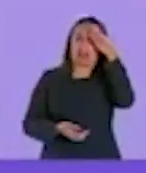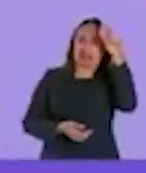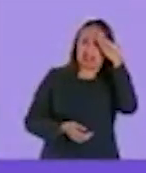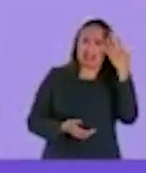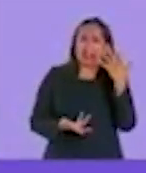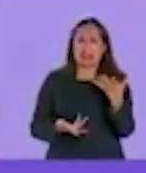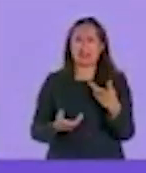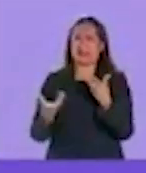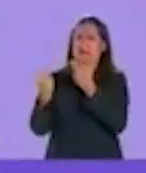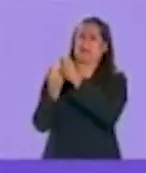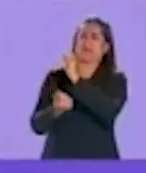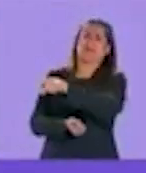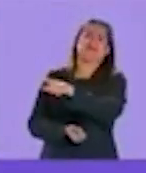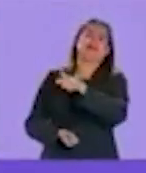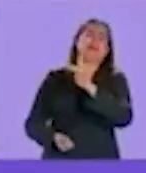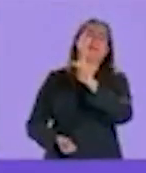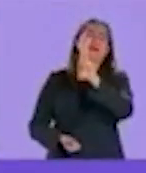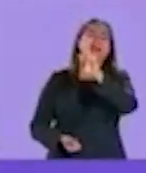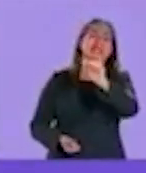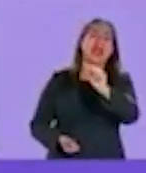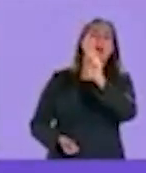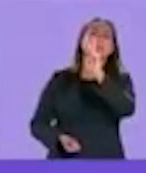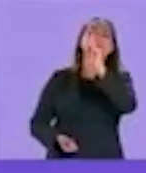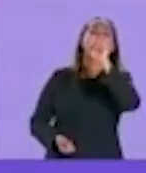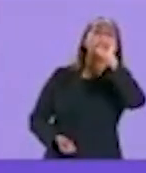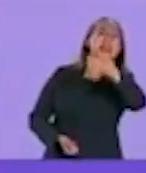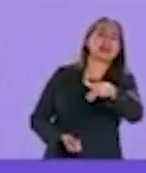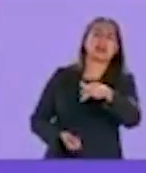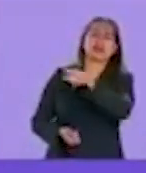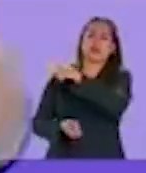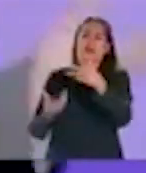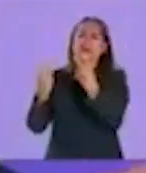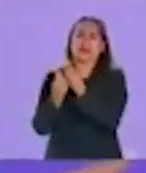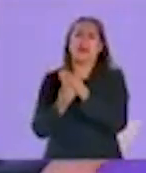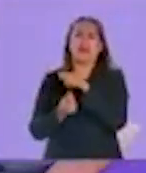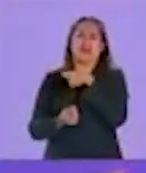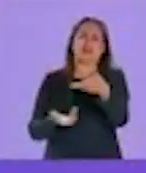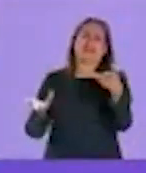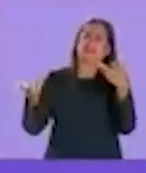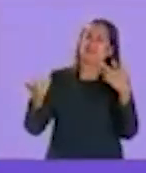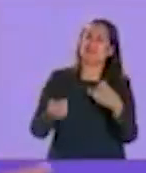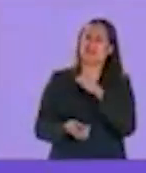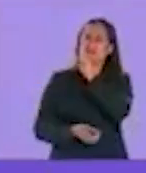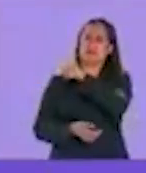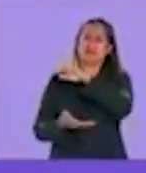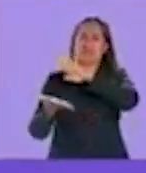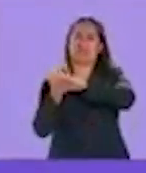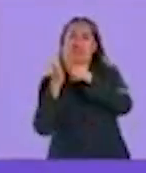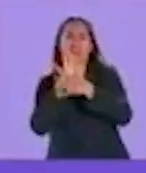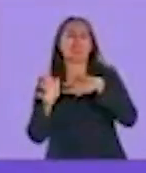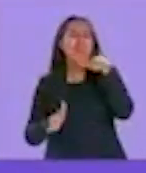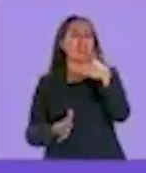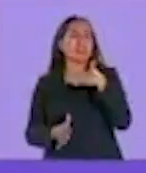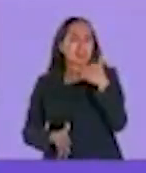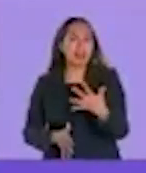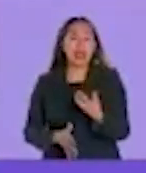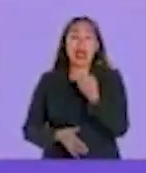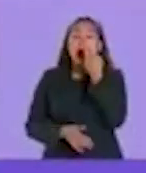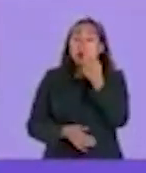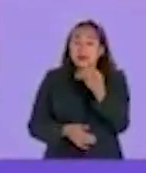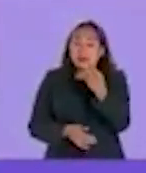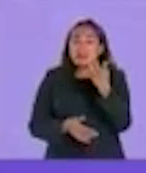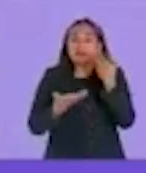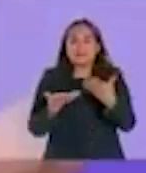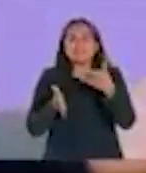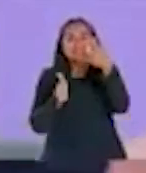mil millones de pesos a los de vida baste el voto éste por eso no se atiende a